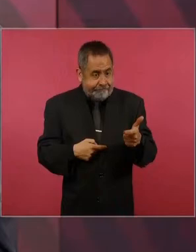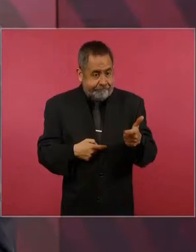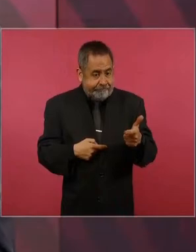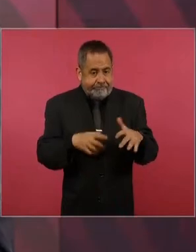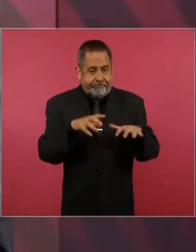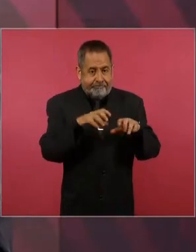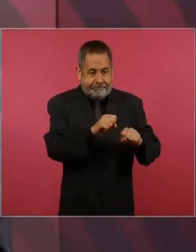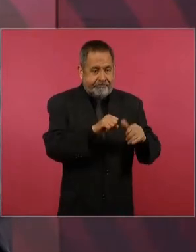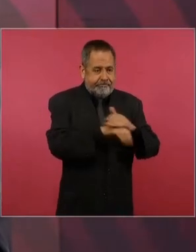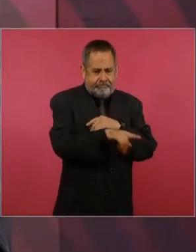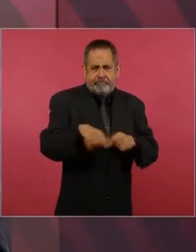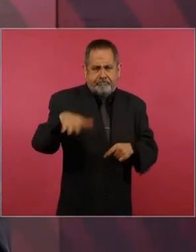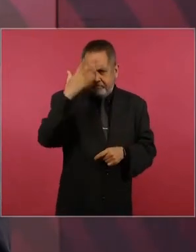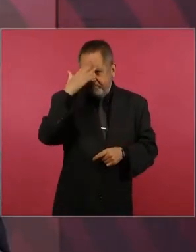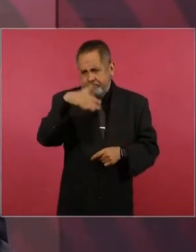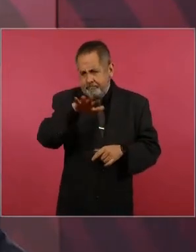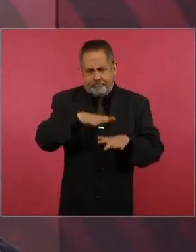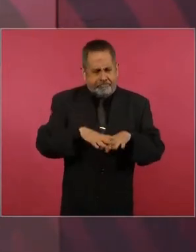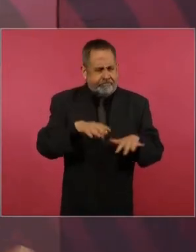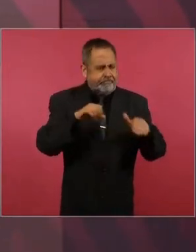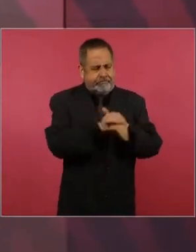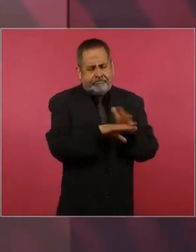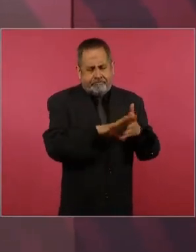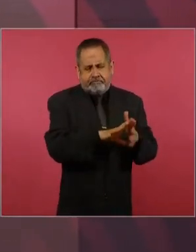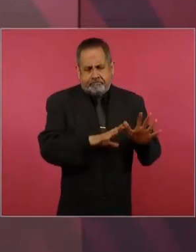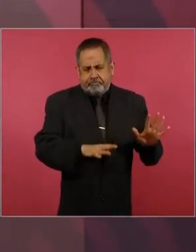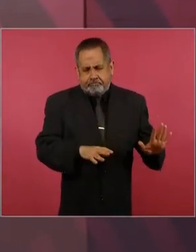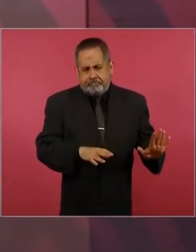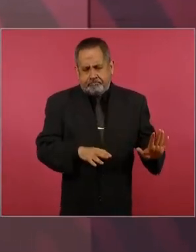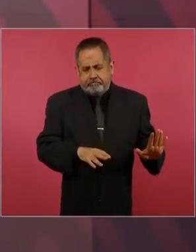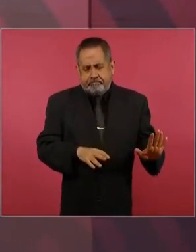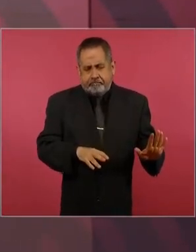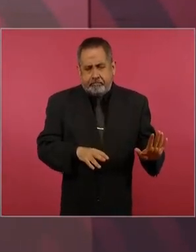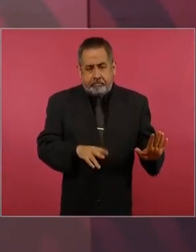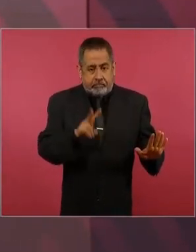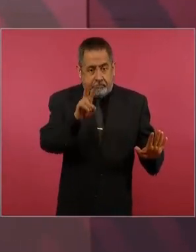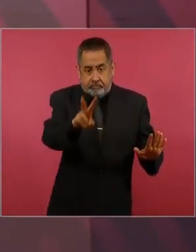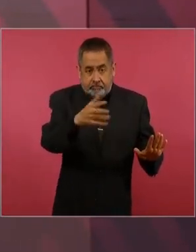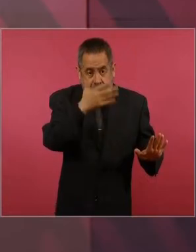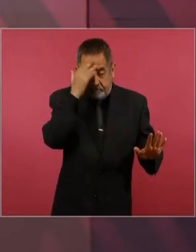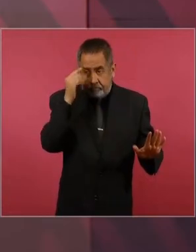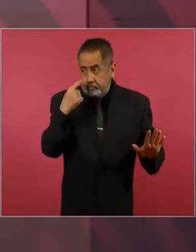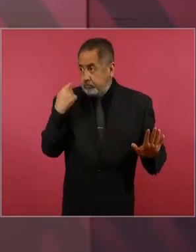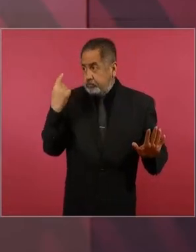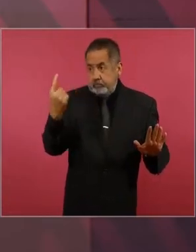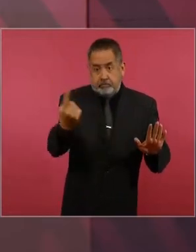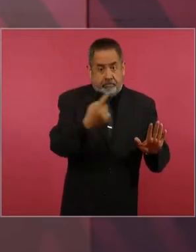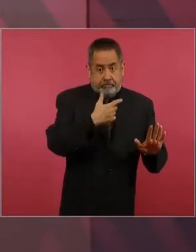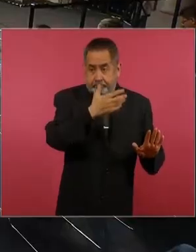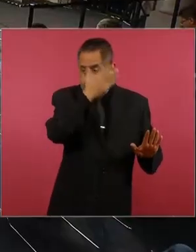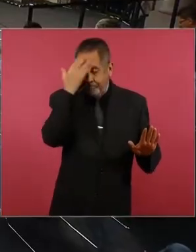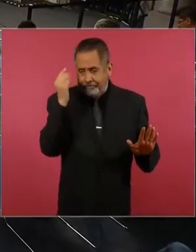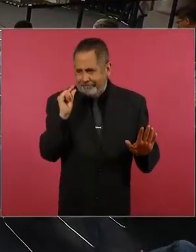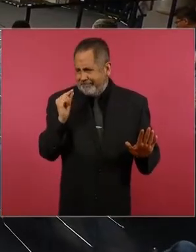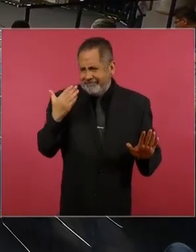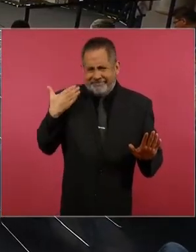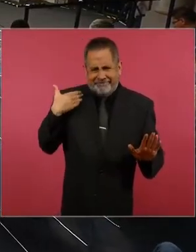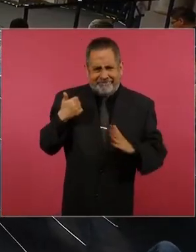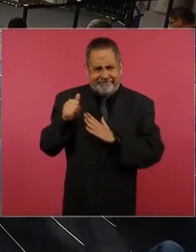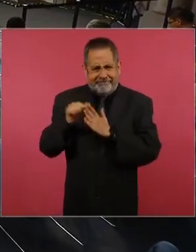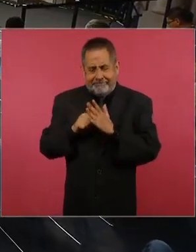informó, pero no sabíamos, yo no sabía hasta hace